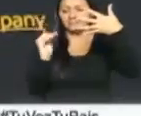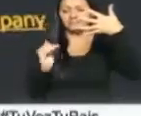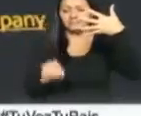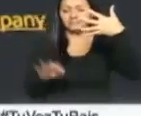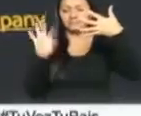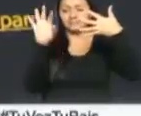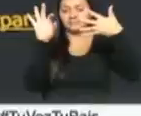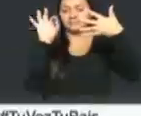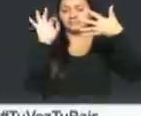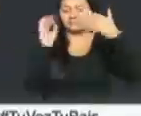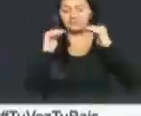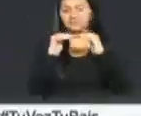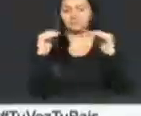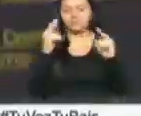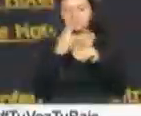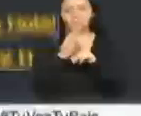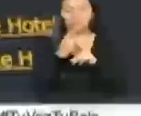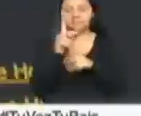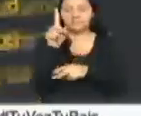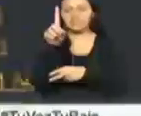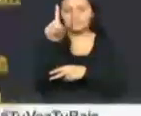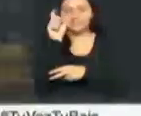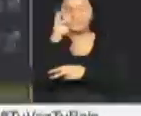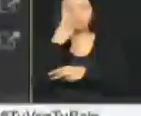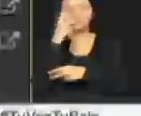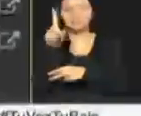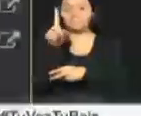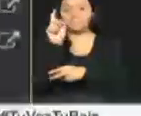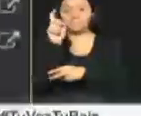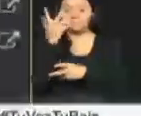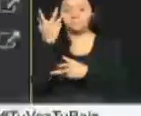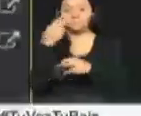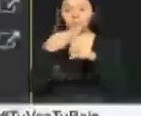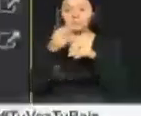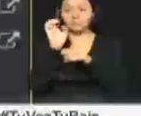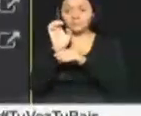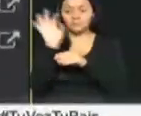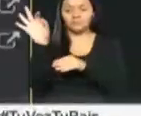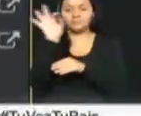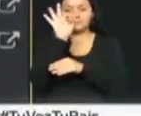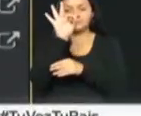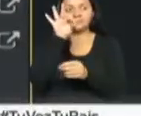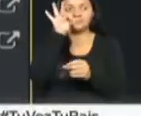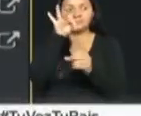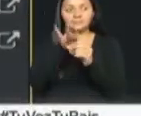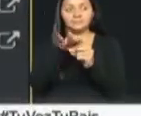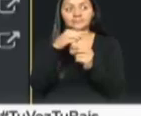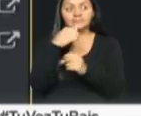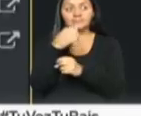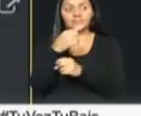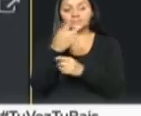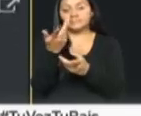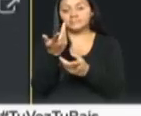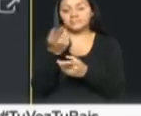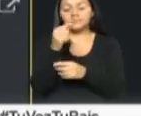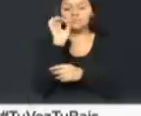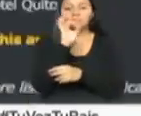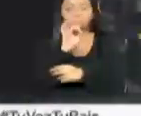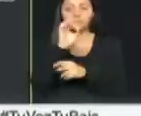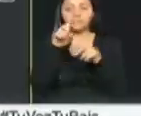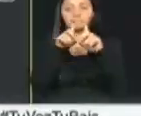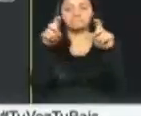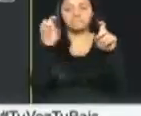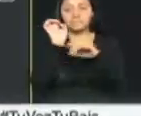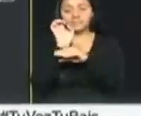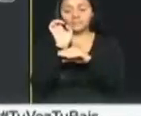categorías participantes. Haga clic sobre la categoría correspondiente. Elija la casilla donde aparece un destino o empresa